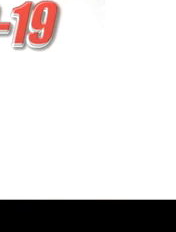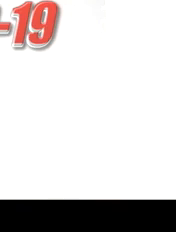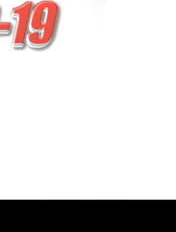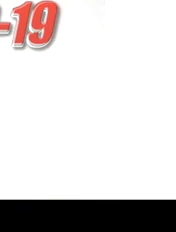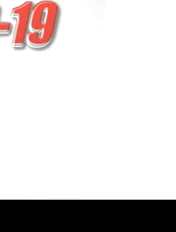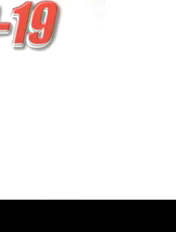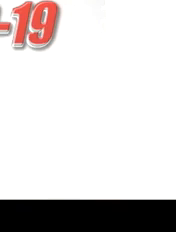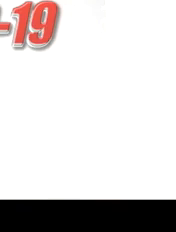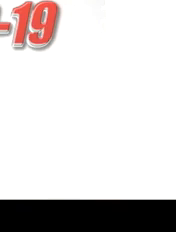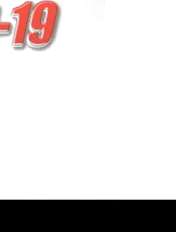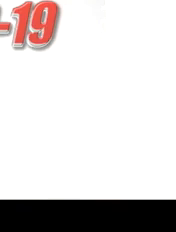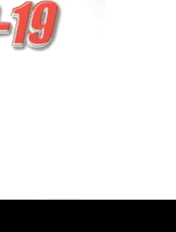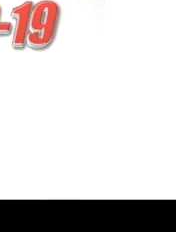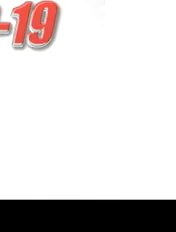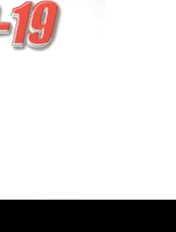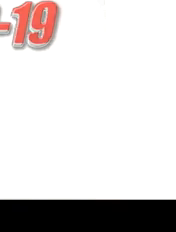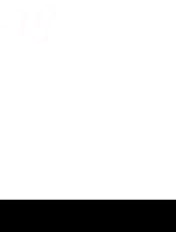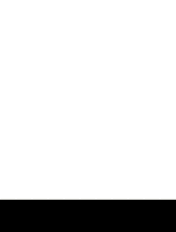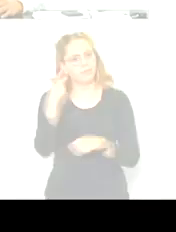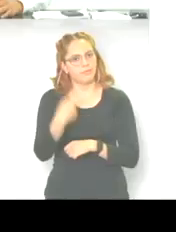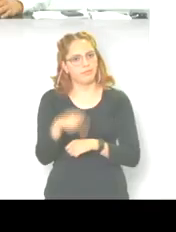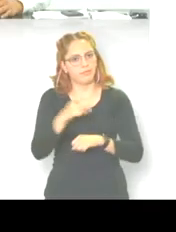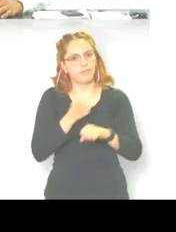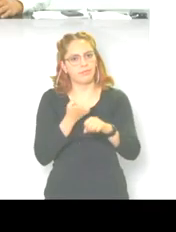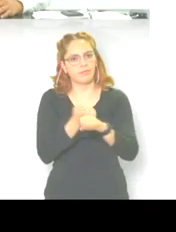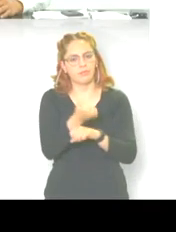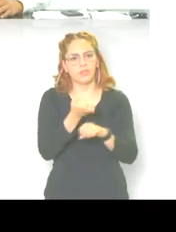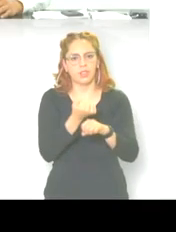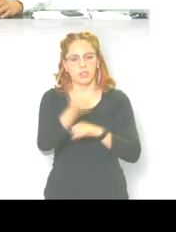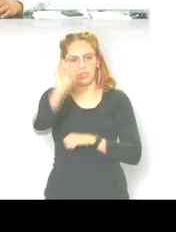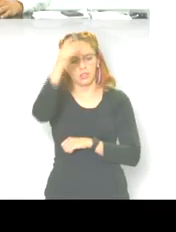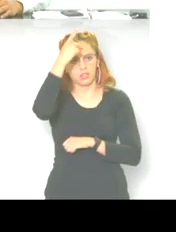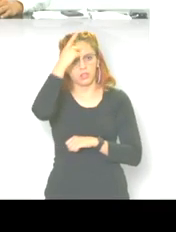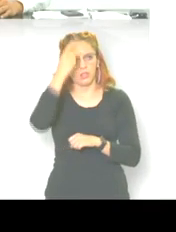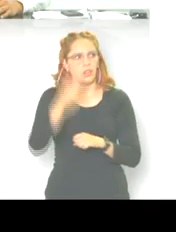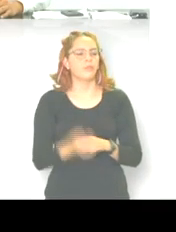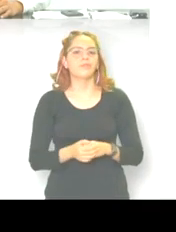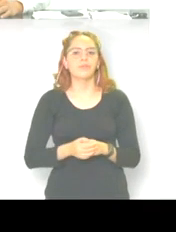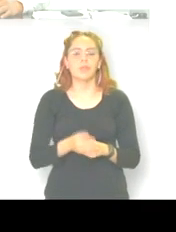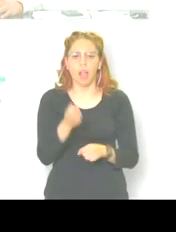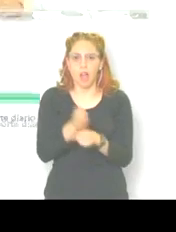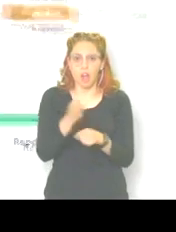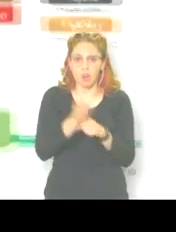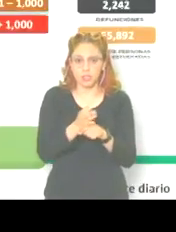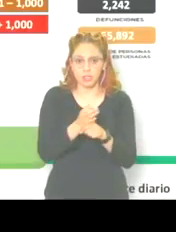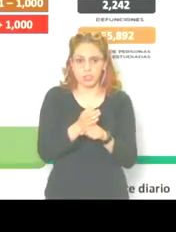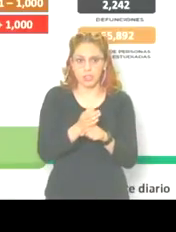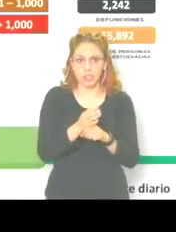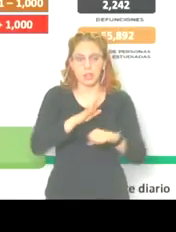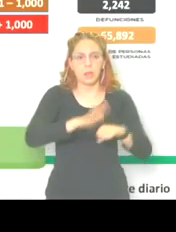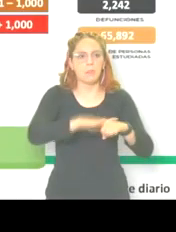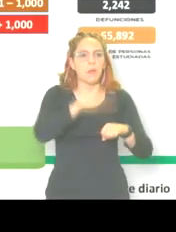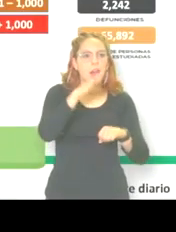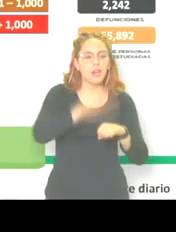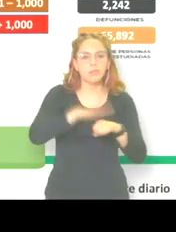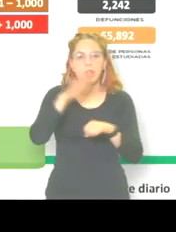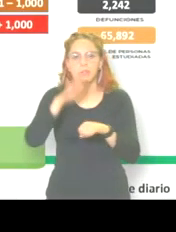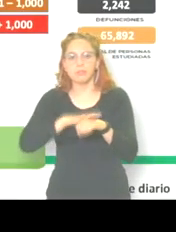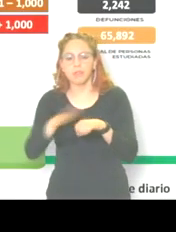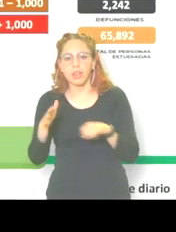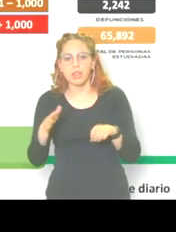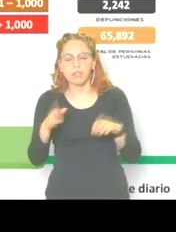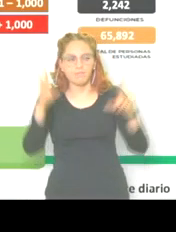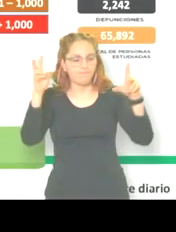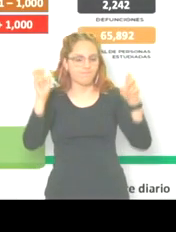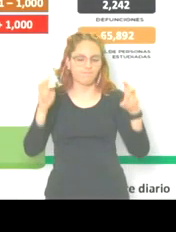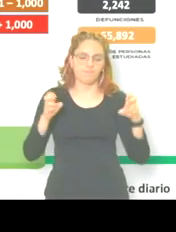Actualización COVID-19 San Luis Potosí. De los incrementos, pues hoy nuevamente el tema de las defunciones,